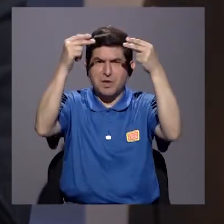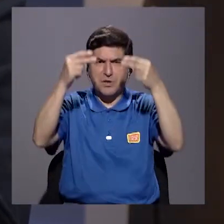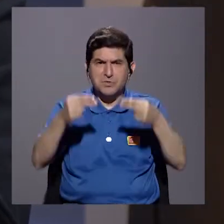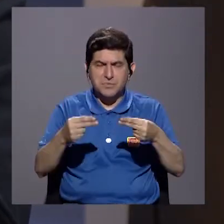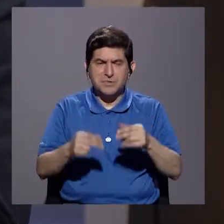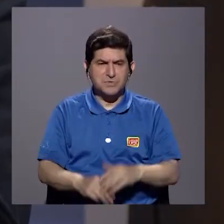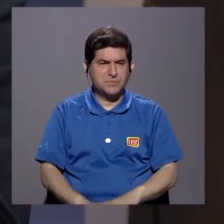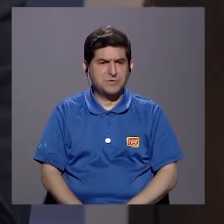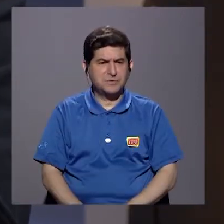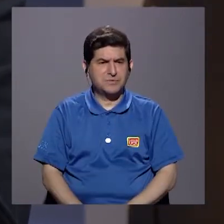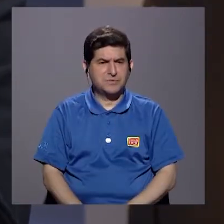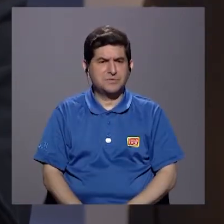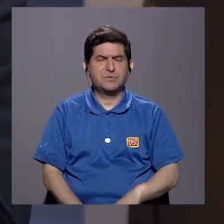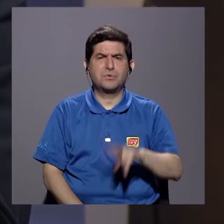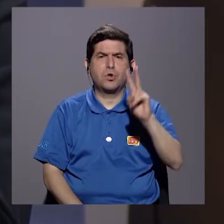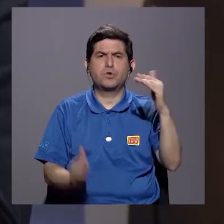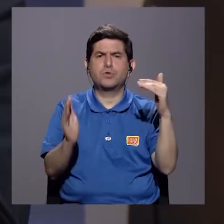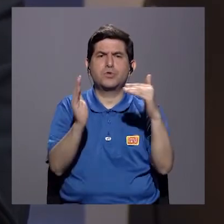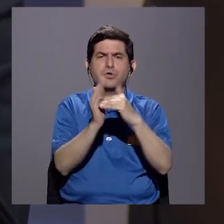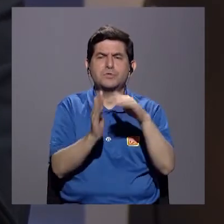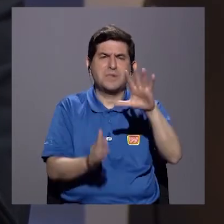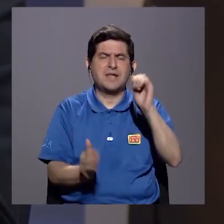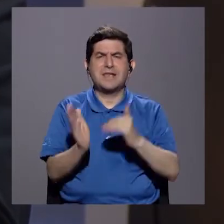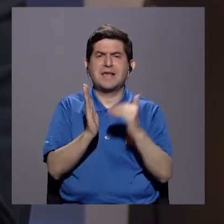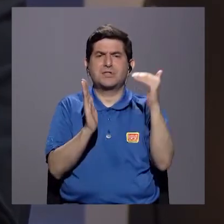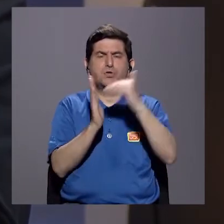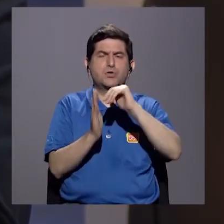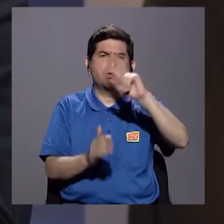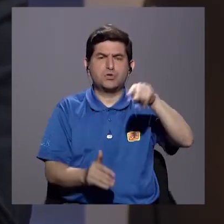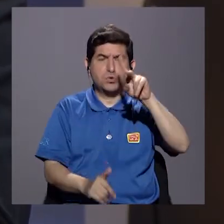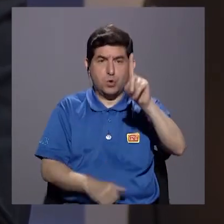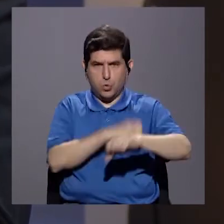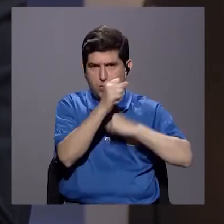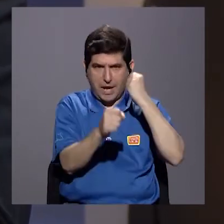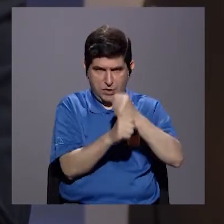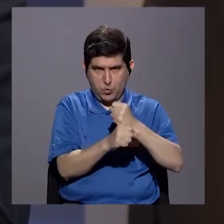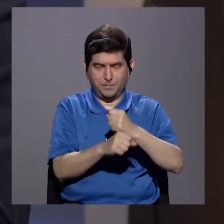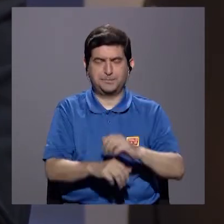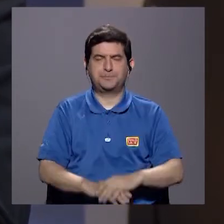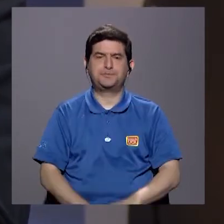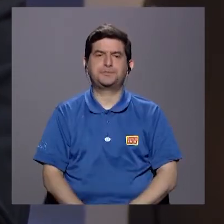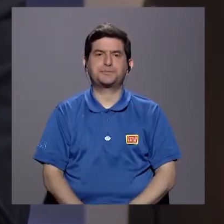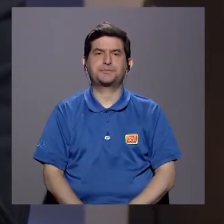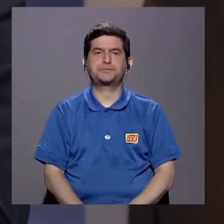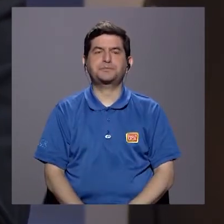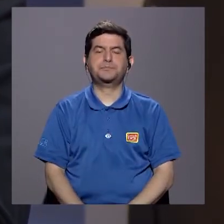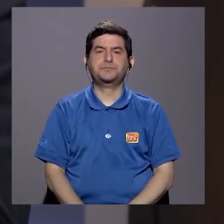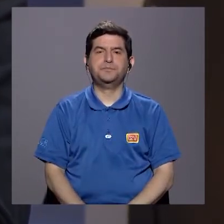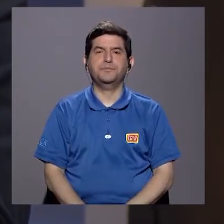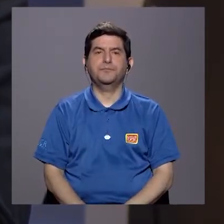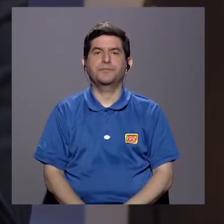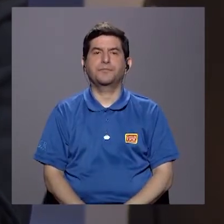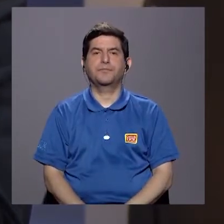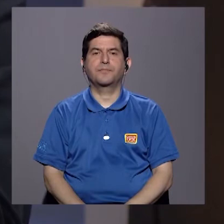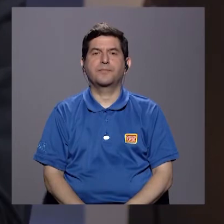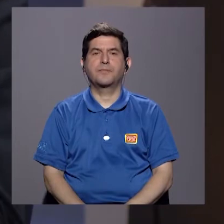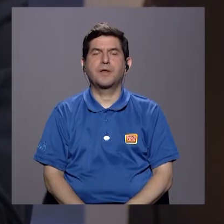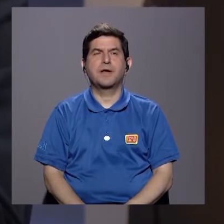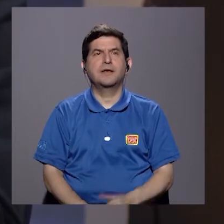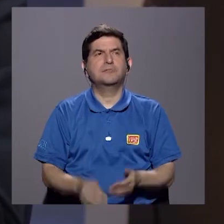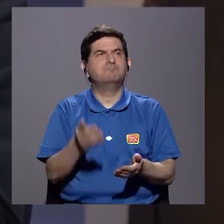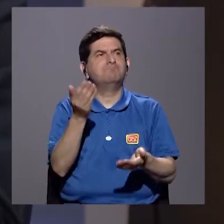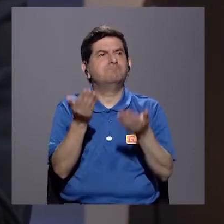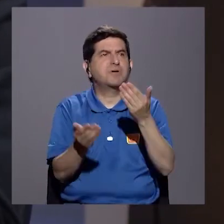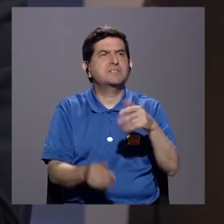alrededor de un presupuesto que anda en alrededor de unos 2.500 millones de colones por año. Y hablamos de unos